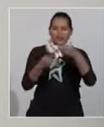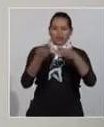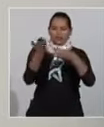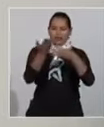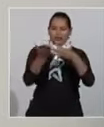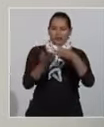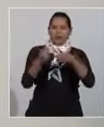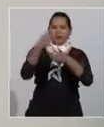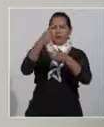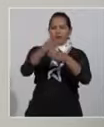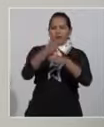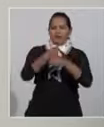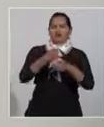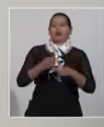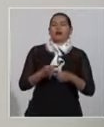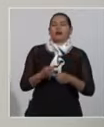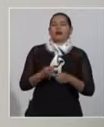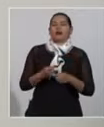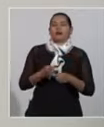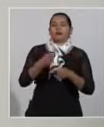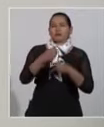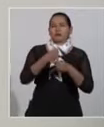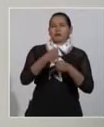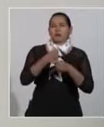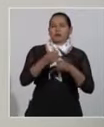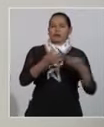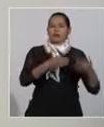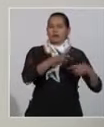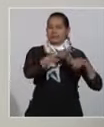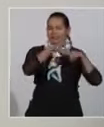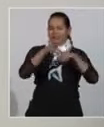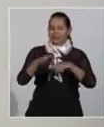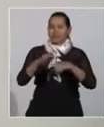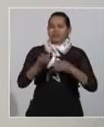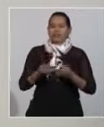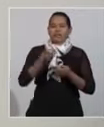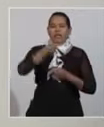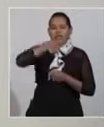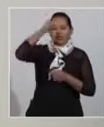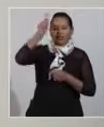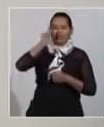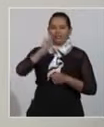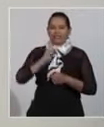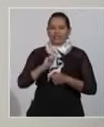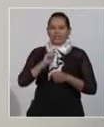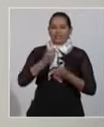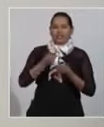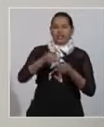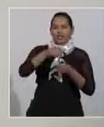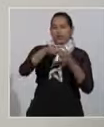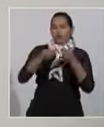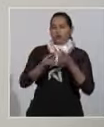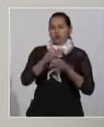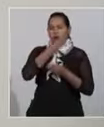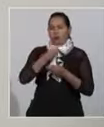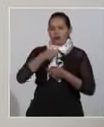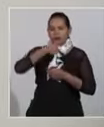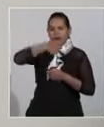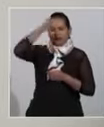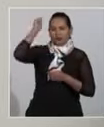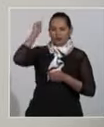presentación que de manera personal hará la candidata y los candidatos. Para ello van a tener hasta